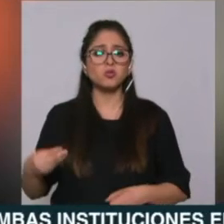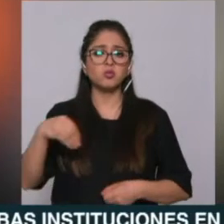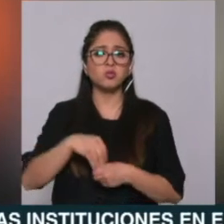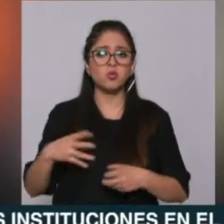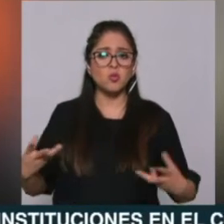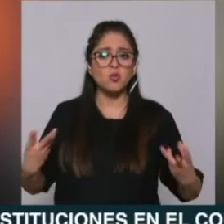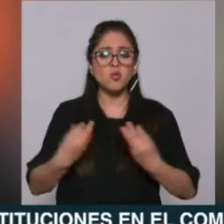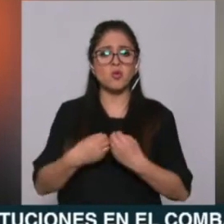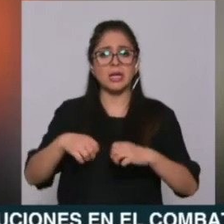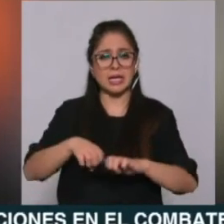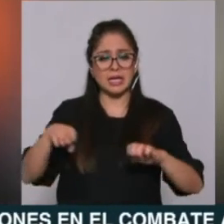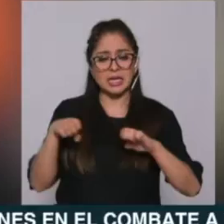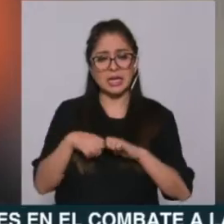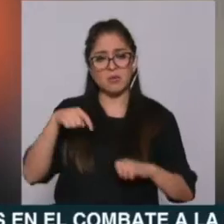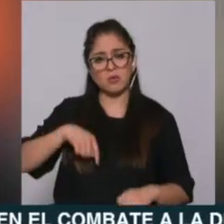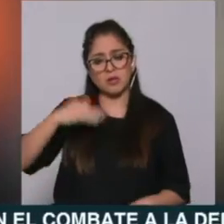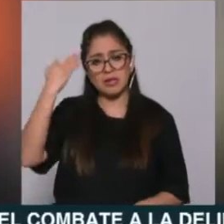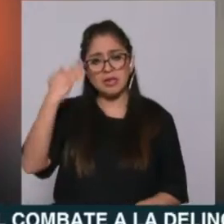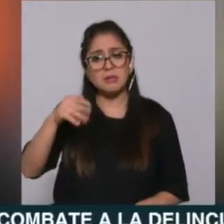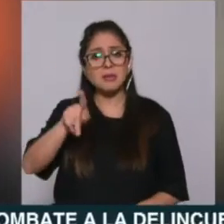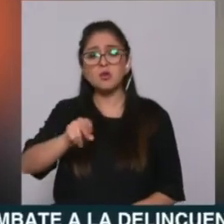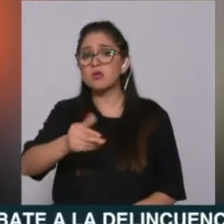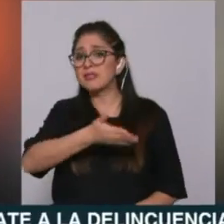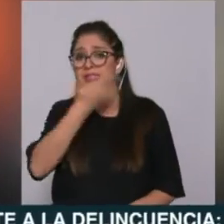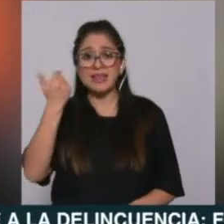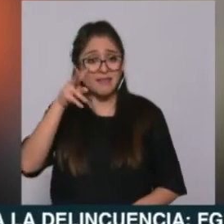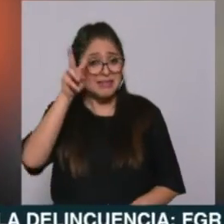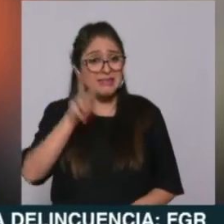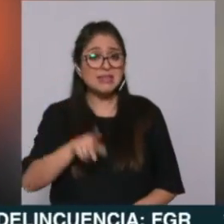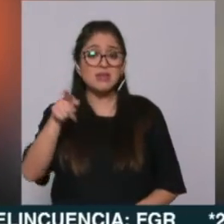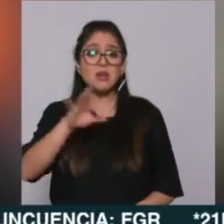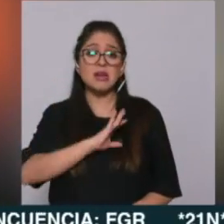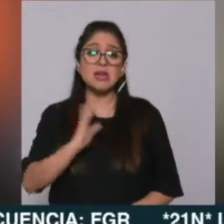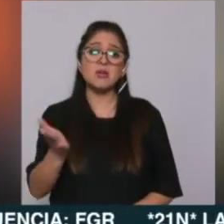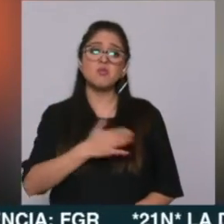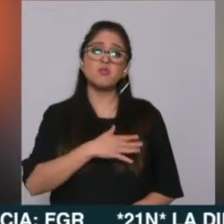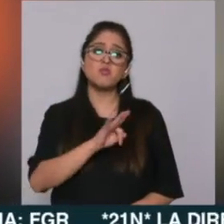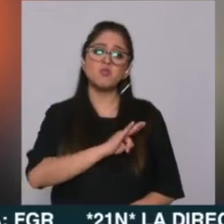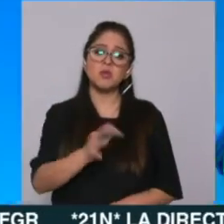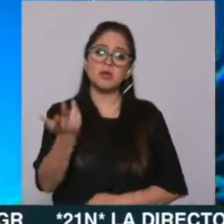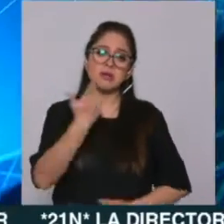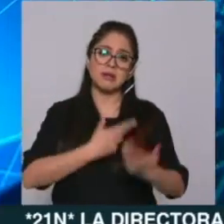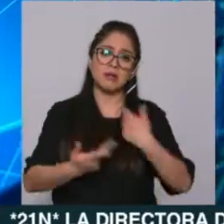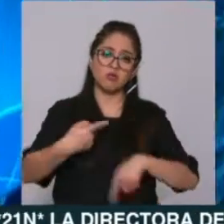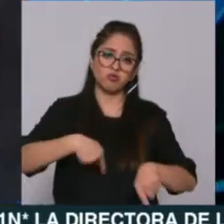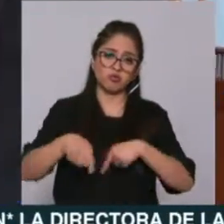en su plantilla de esta temporada, aún sin saber a ciencia cierta si el español podrá regresar a jugar.